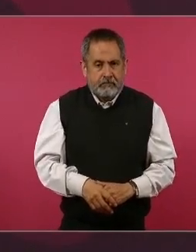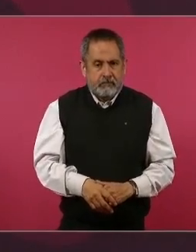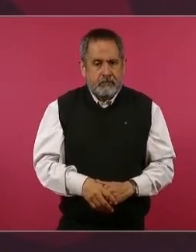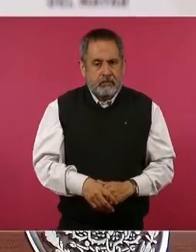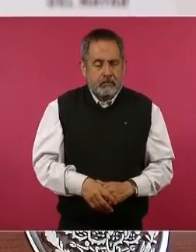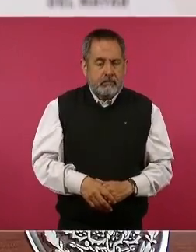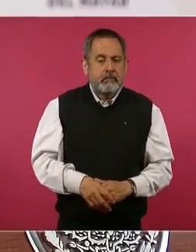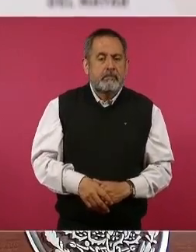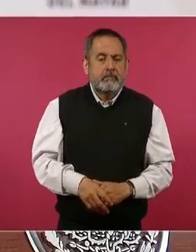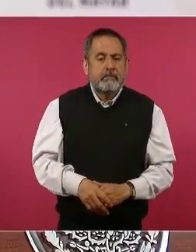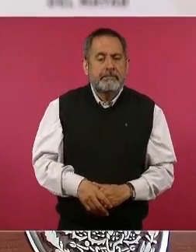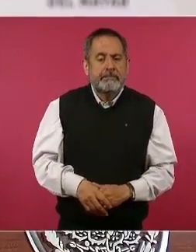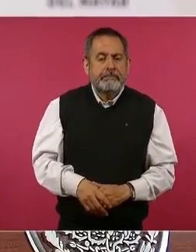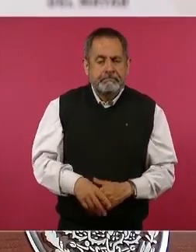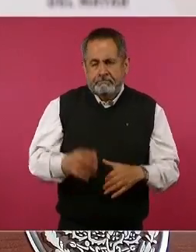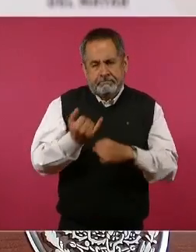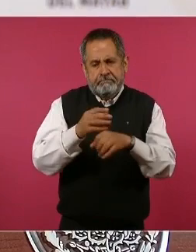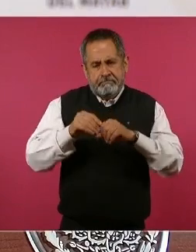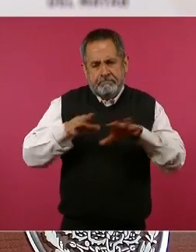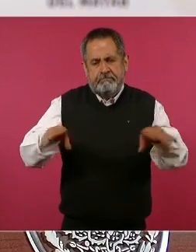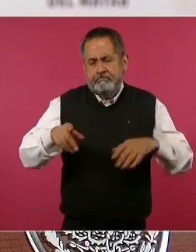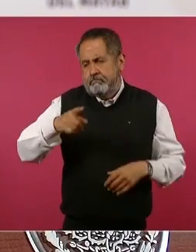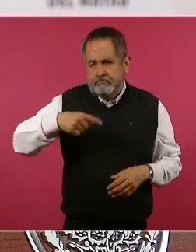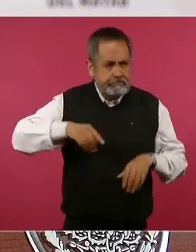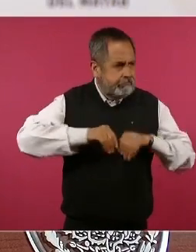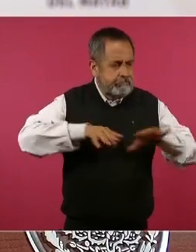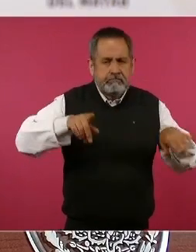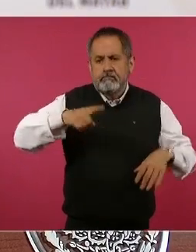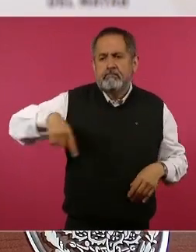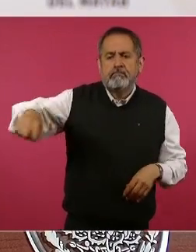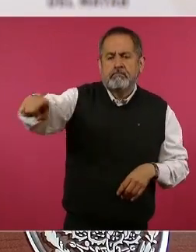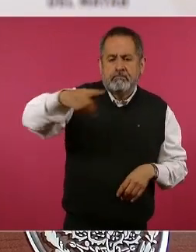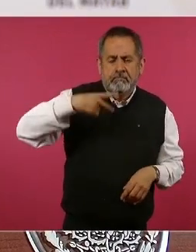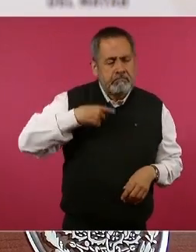la información general y la gente va a elegir.